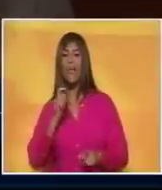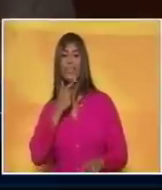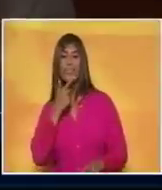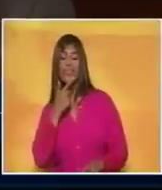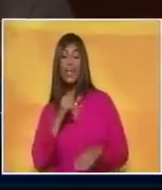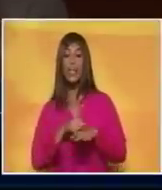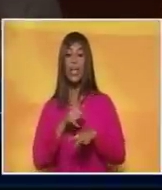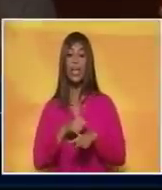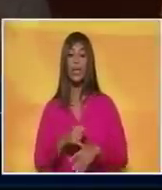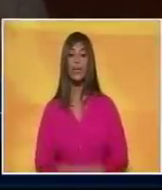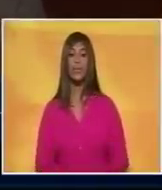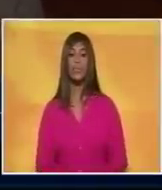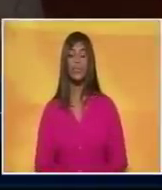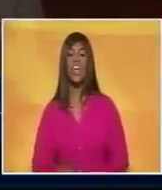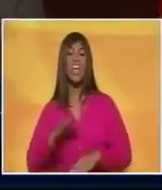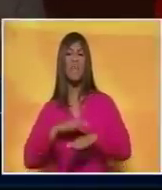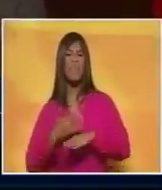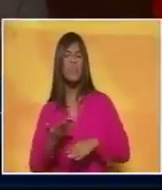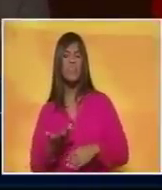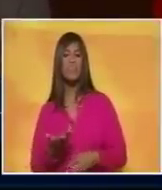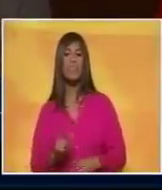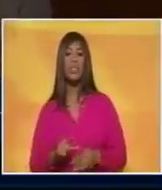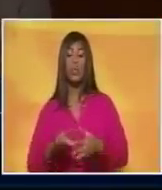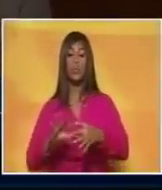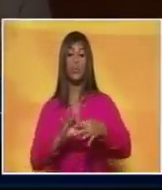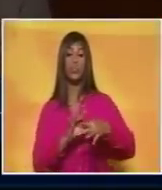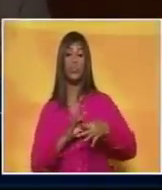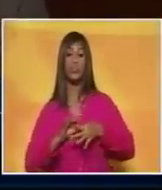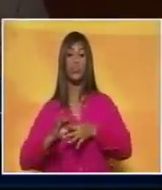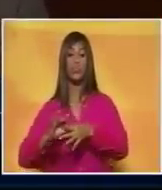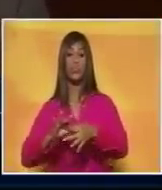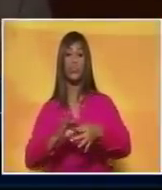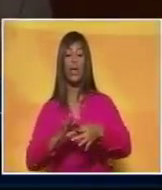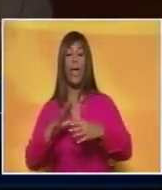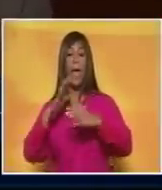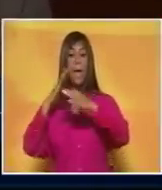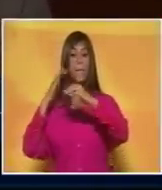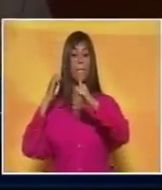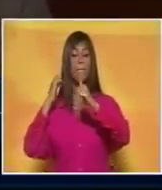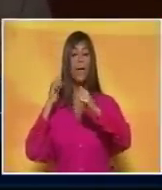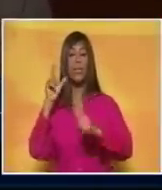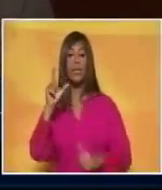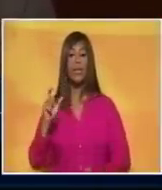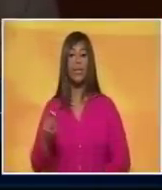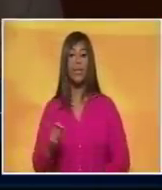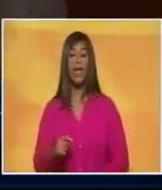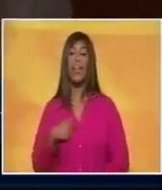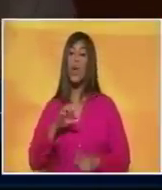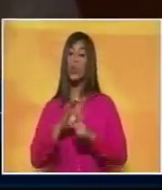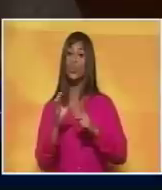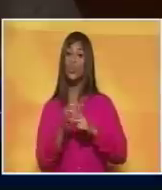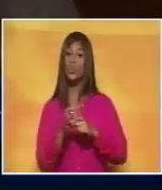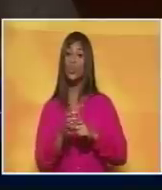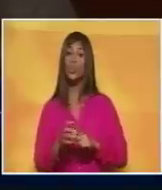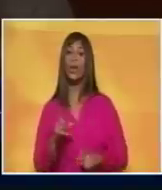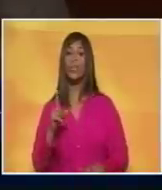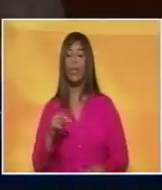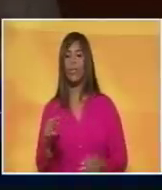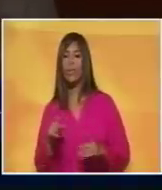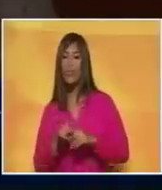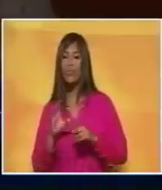eso se debe mucho a la alianza que tenemos la Embajada de Italia y el Instituto Italiano de Cultura con el Trasnocho